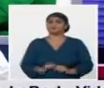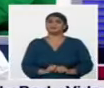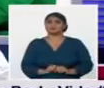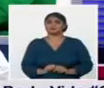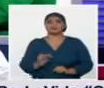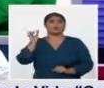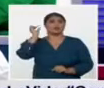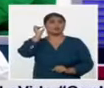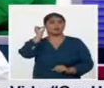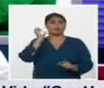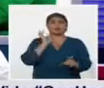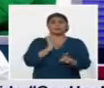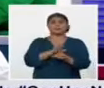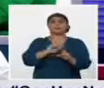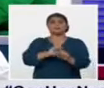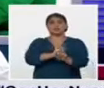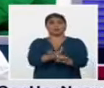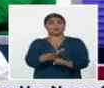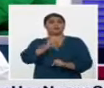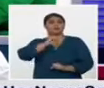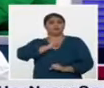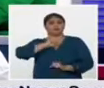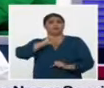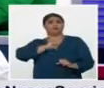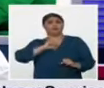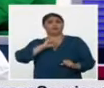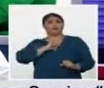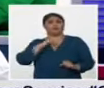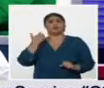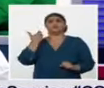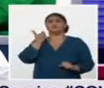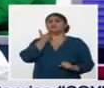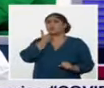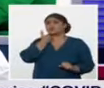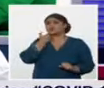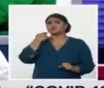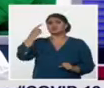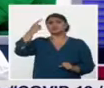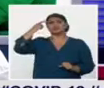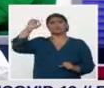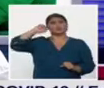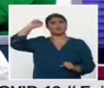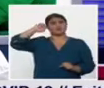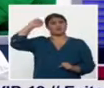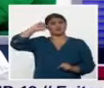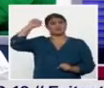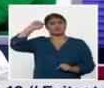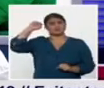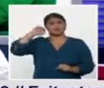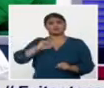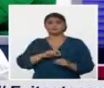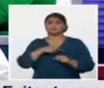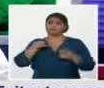presentó tos seca, fiebre, dolor de cabeza y vómitos, y lamentablemente fallece.